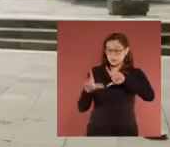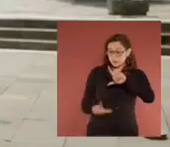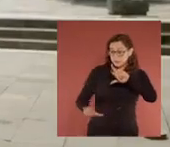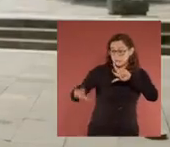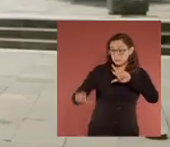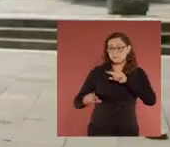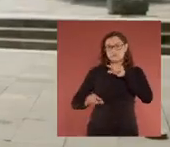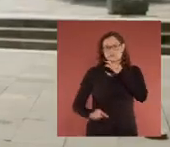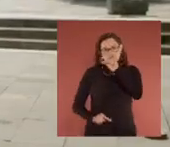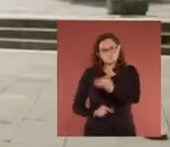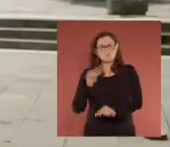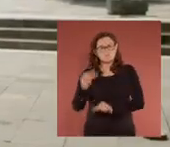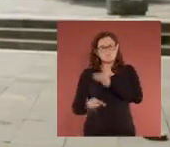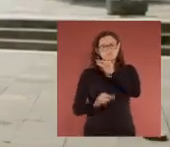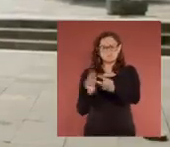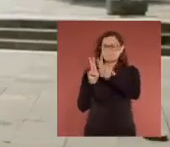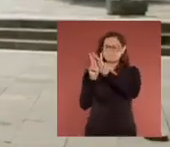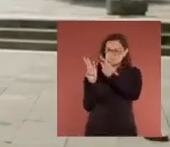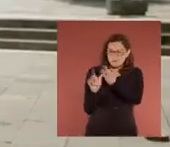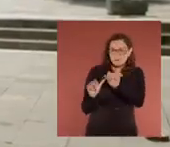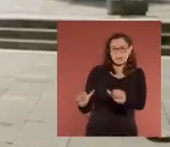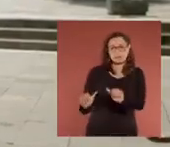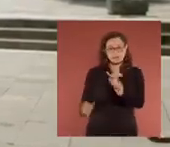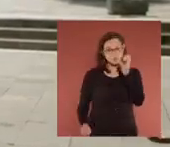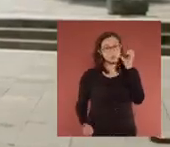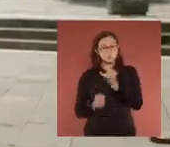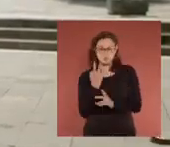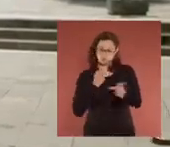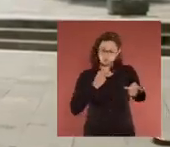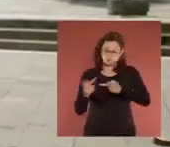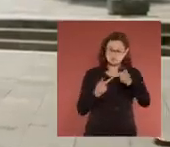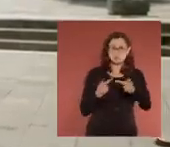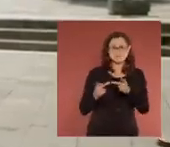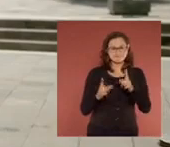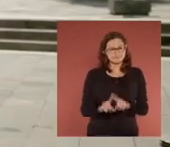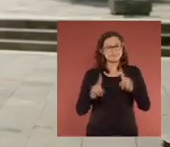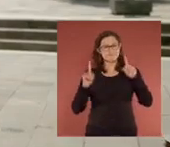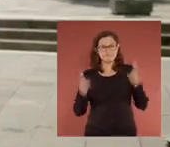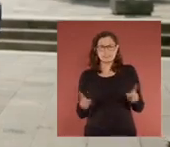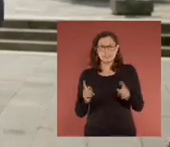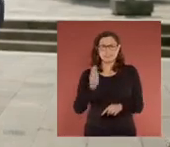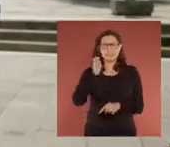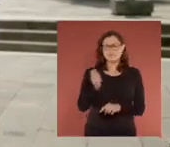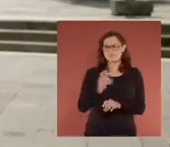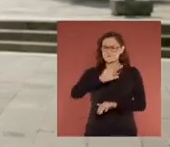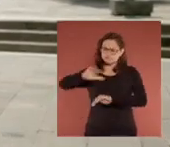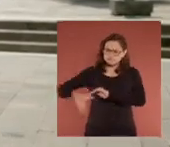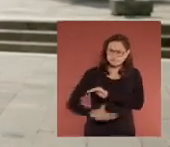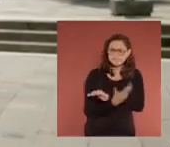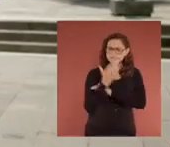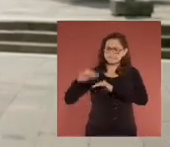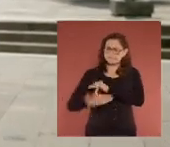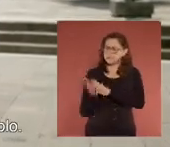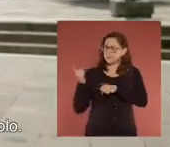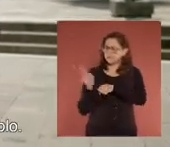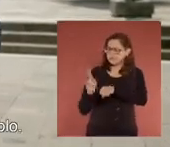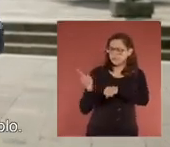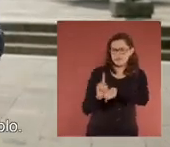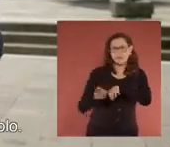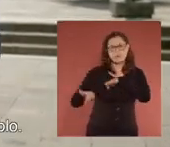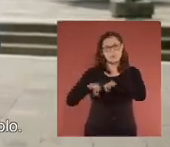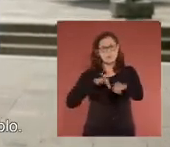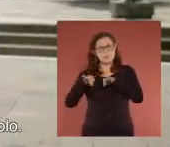Poco a poco vamos pacificando al país. Es otra estrategia, es trabajar de día y de noche